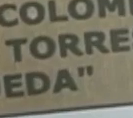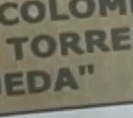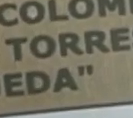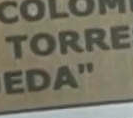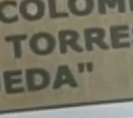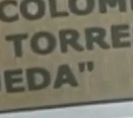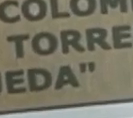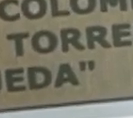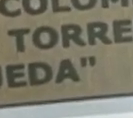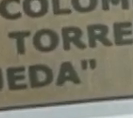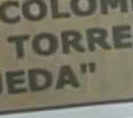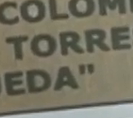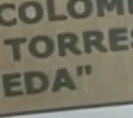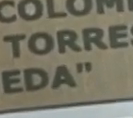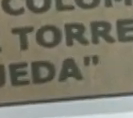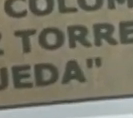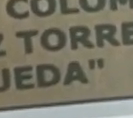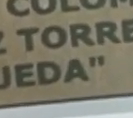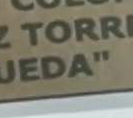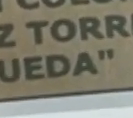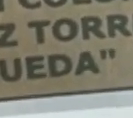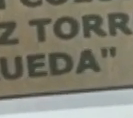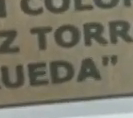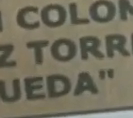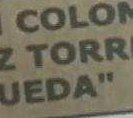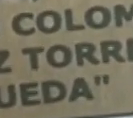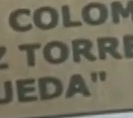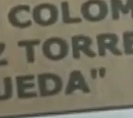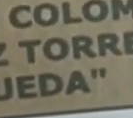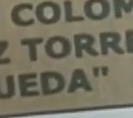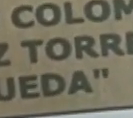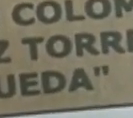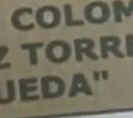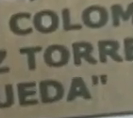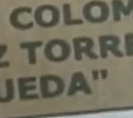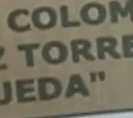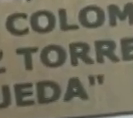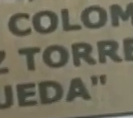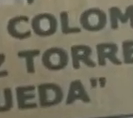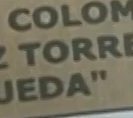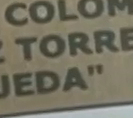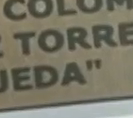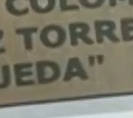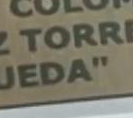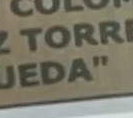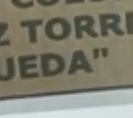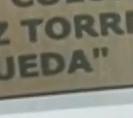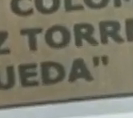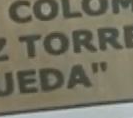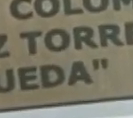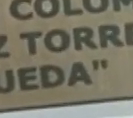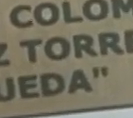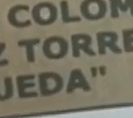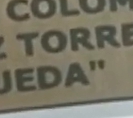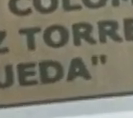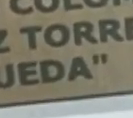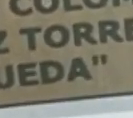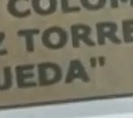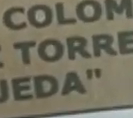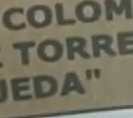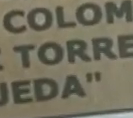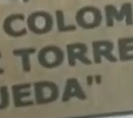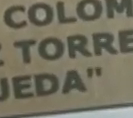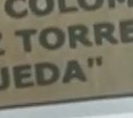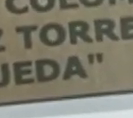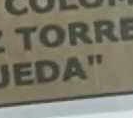y archiconocido agente de la DEA, porque la DEA trabaja con narcotraficantes, es el que los recibe,